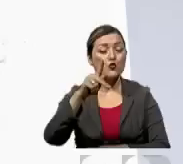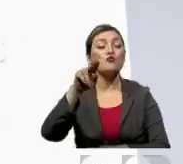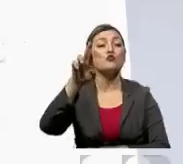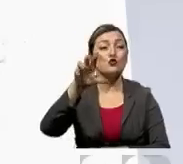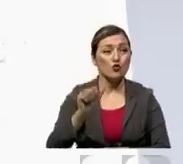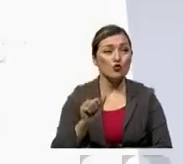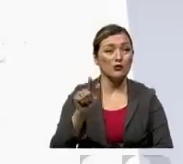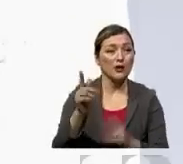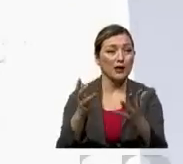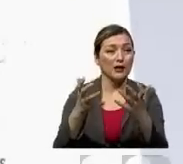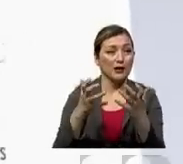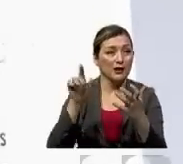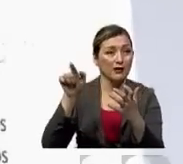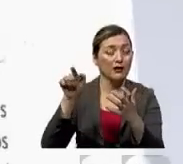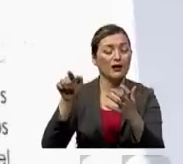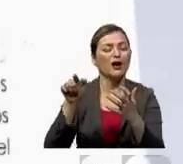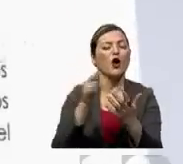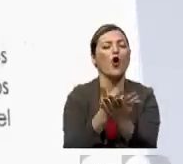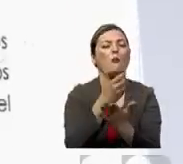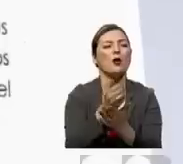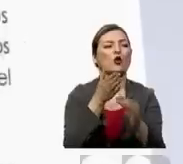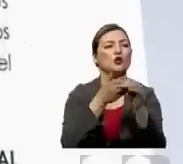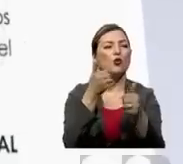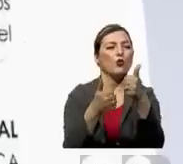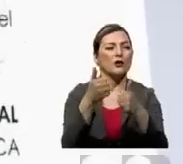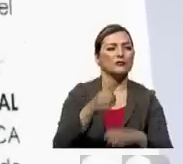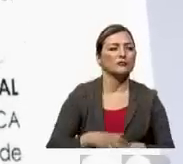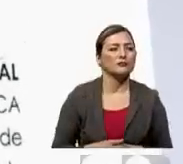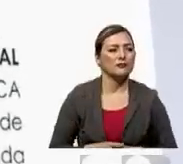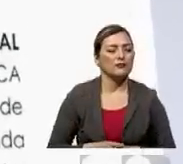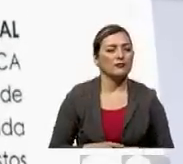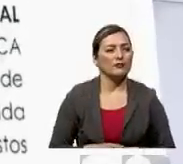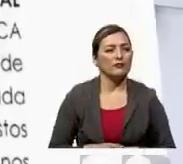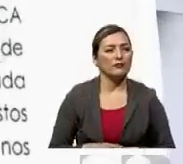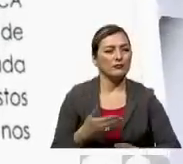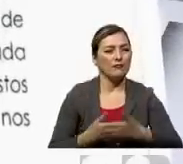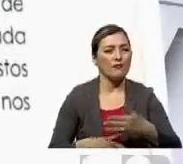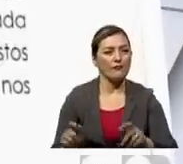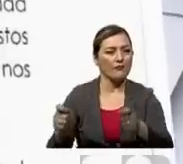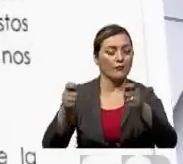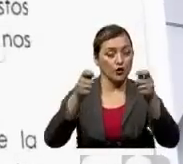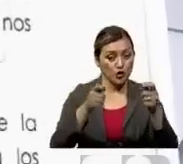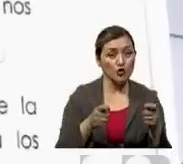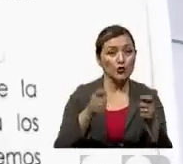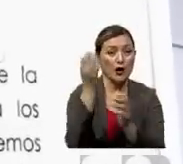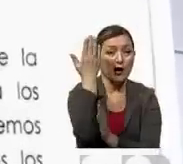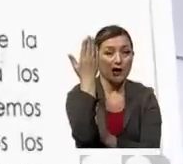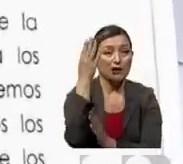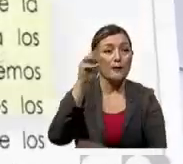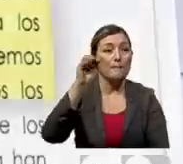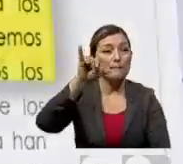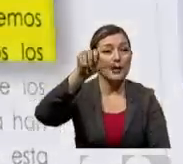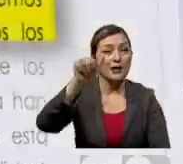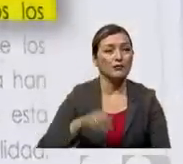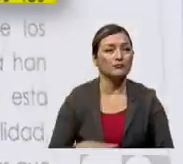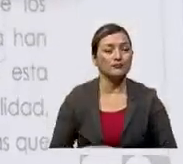cuáles son sus intenciones para adquirir ese terreno. El documento fue entregado a este medio por parte de la Alcaldía de Mejía.